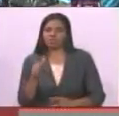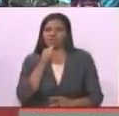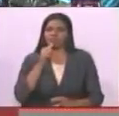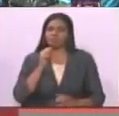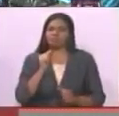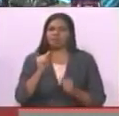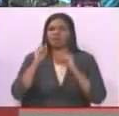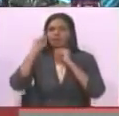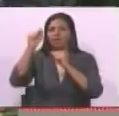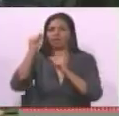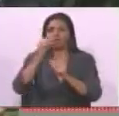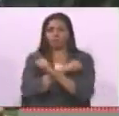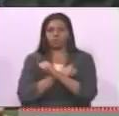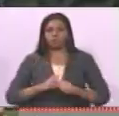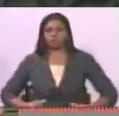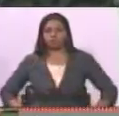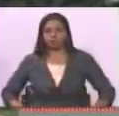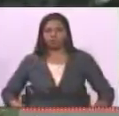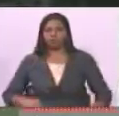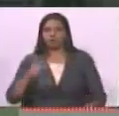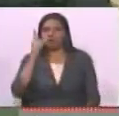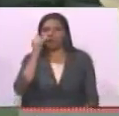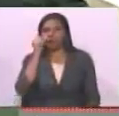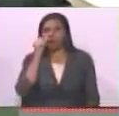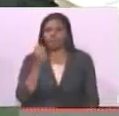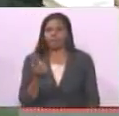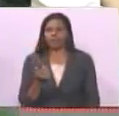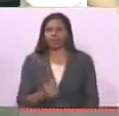en Portuguesa? Rafael Calles.